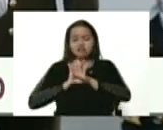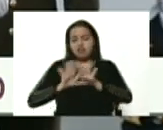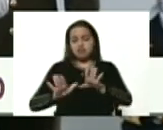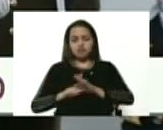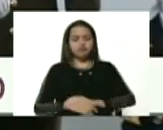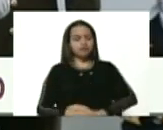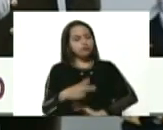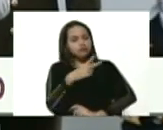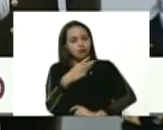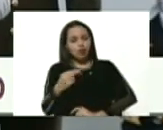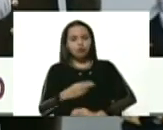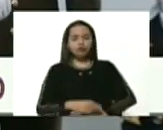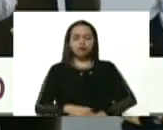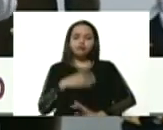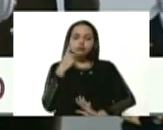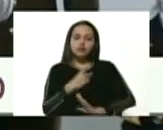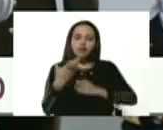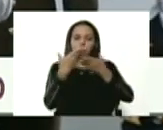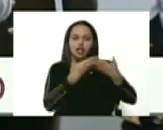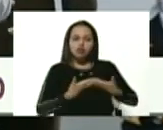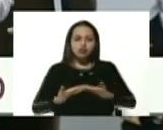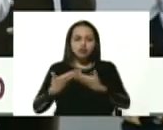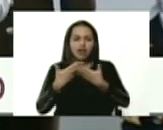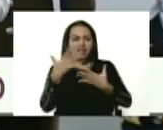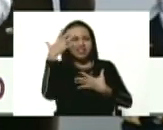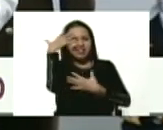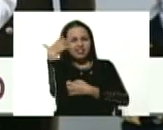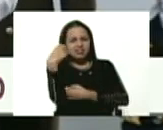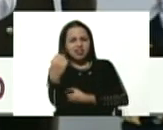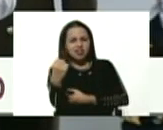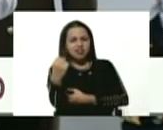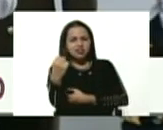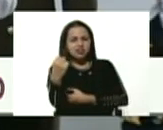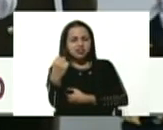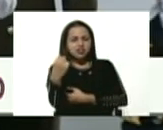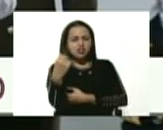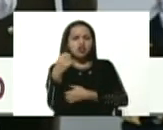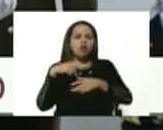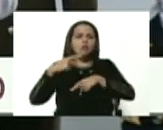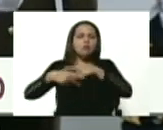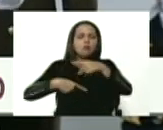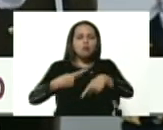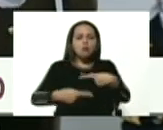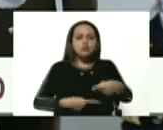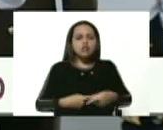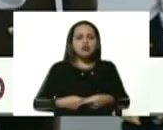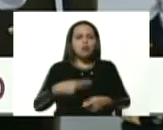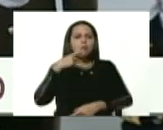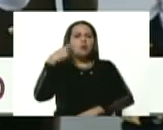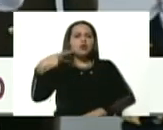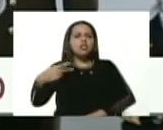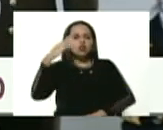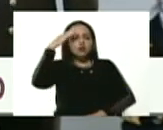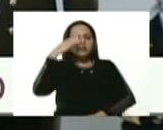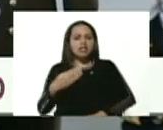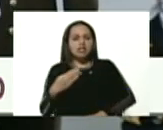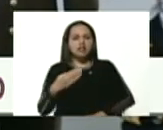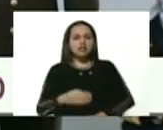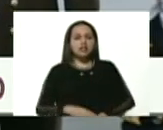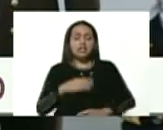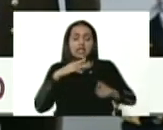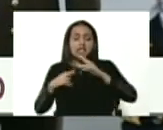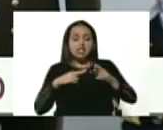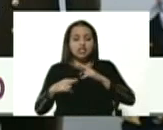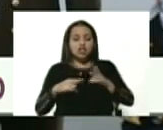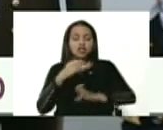sino hay que estudiarla y entenderla como un hecho político-militar circunscrito a un proceso